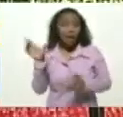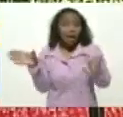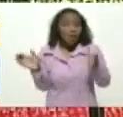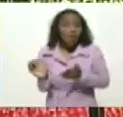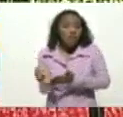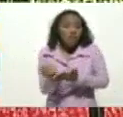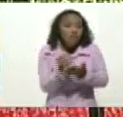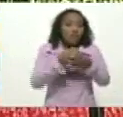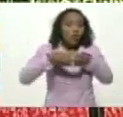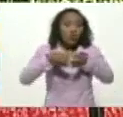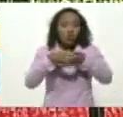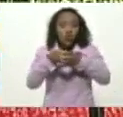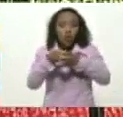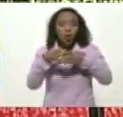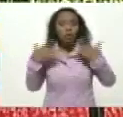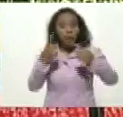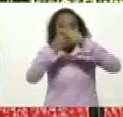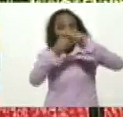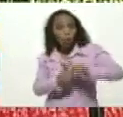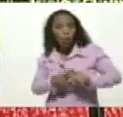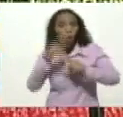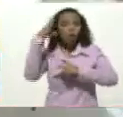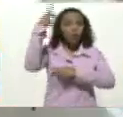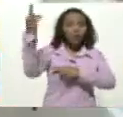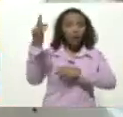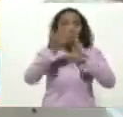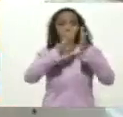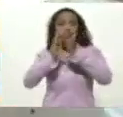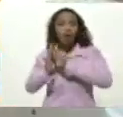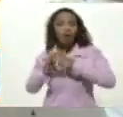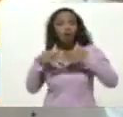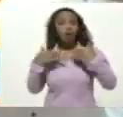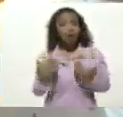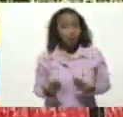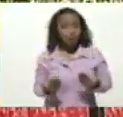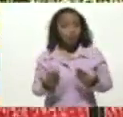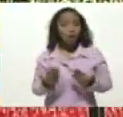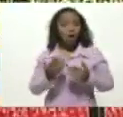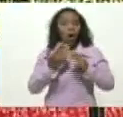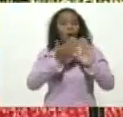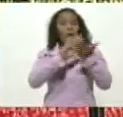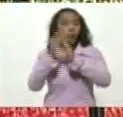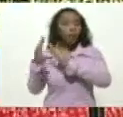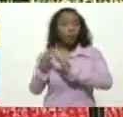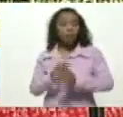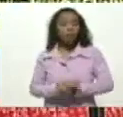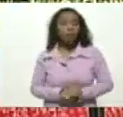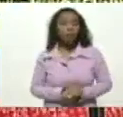agrupamiento de consejos comunales y comunas.